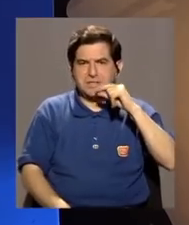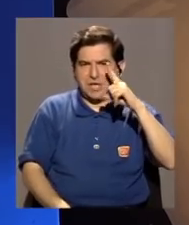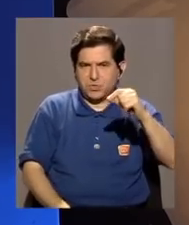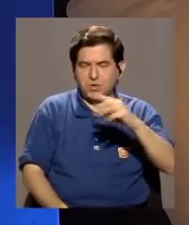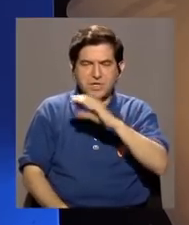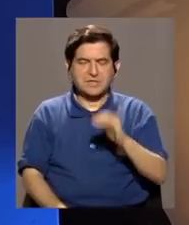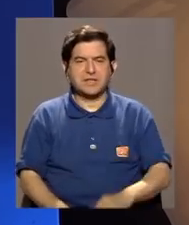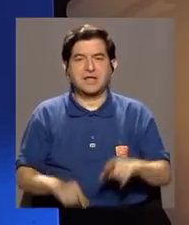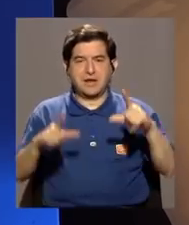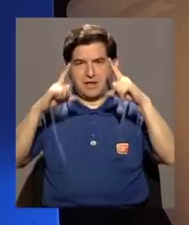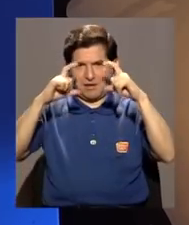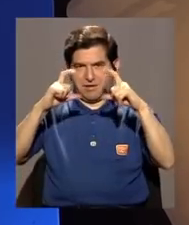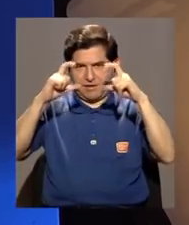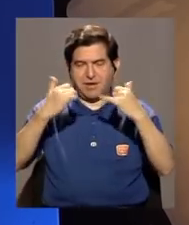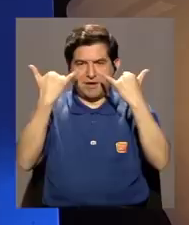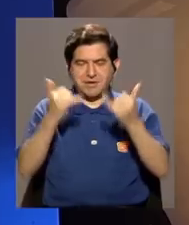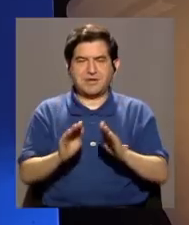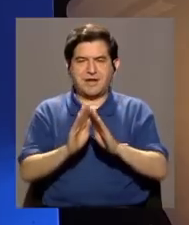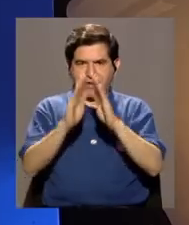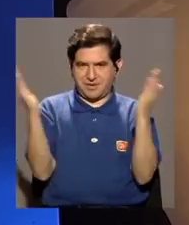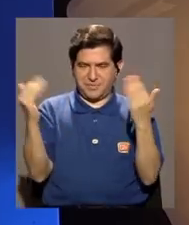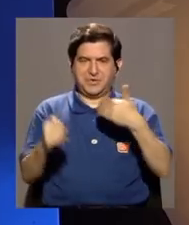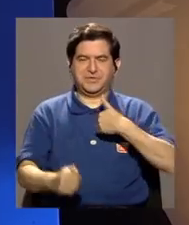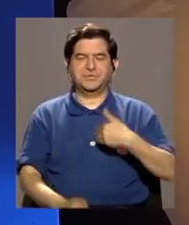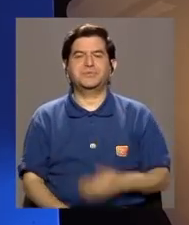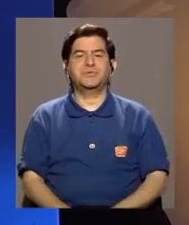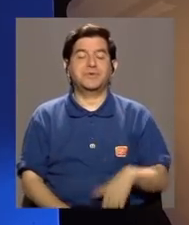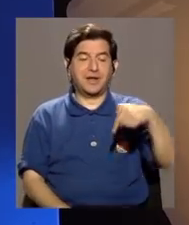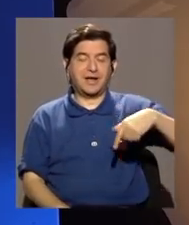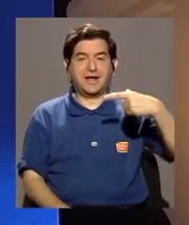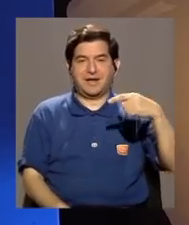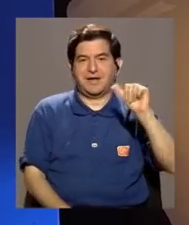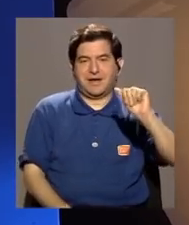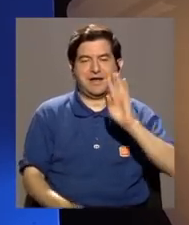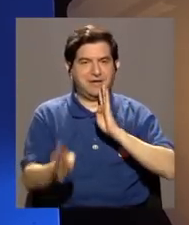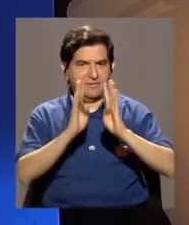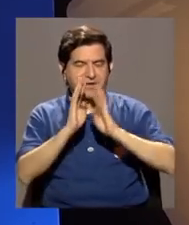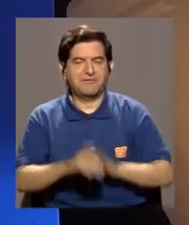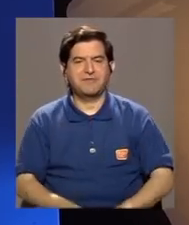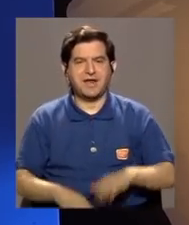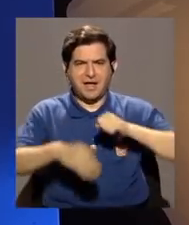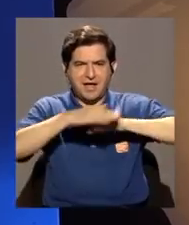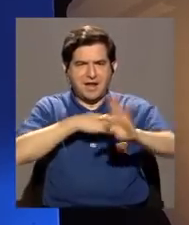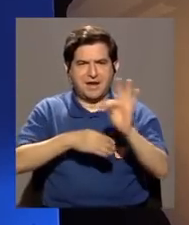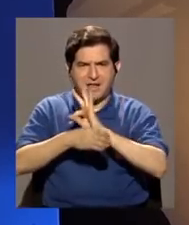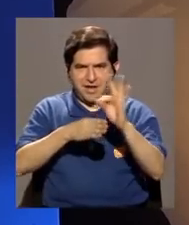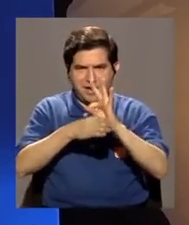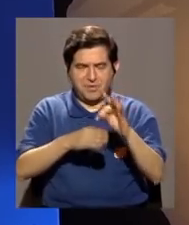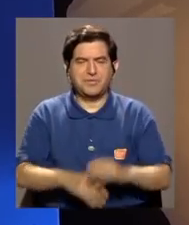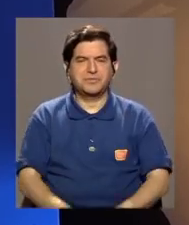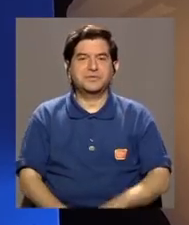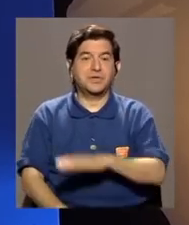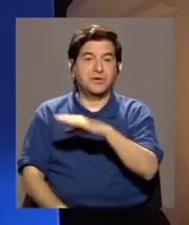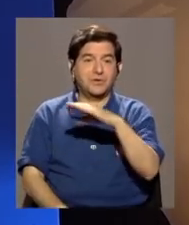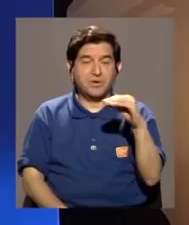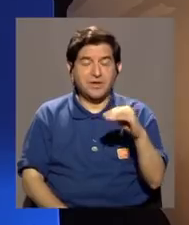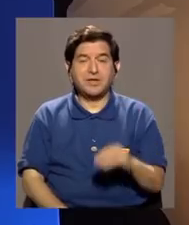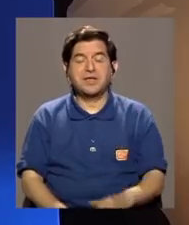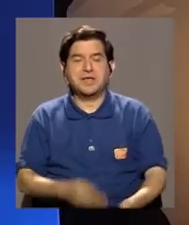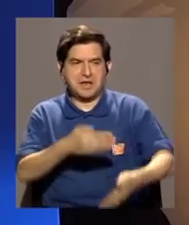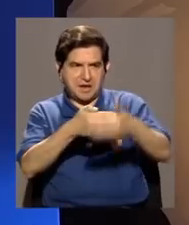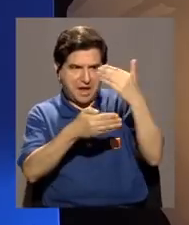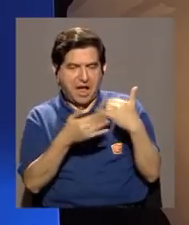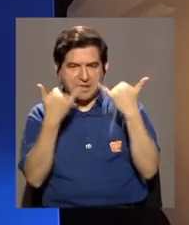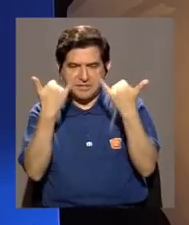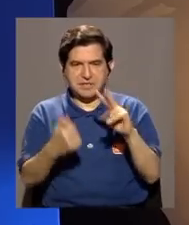instagram que recientemente fue abierta estamos con gaby arguedas hablando sobre aborto terapéutica aborto terapéutico que